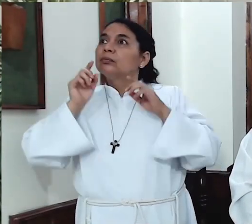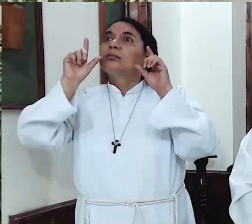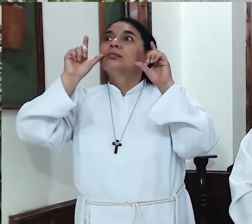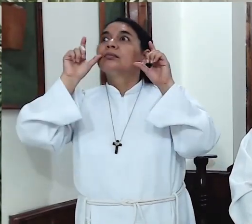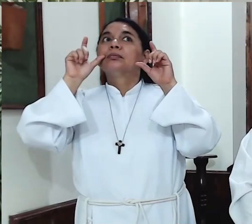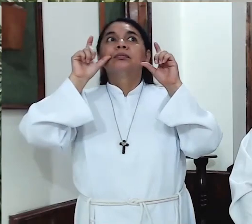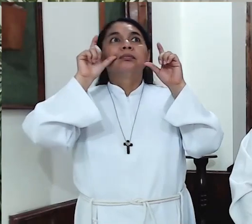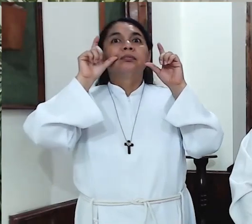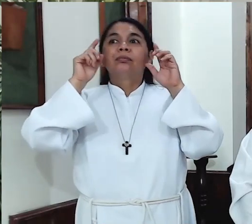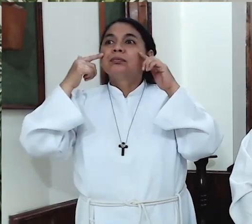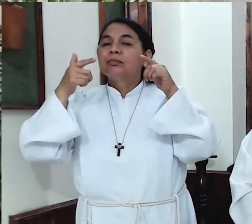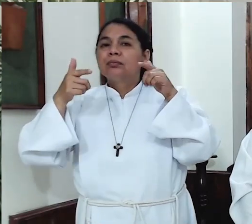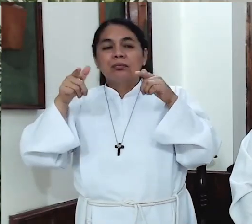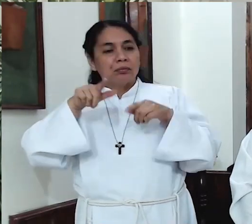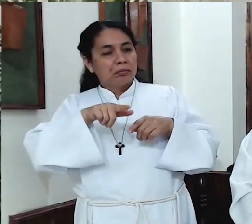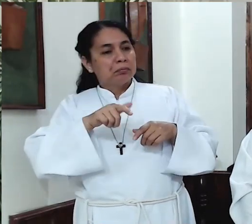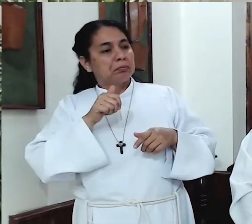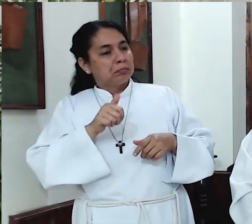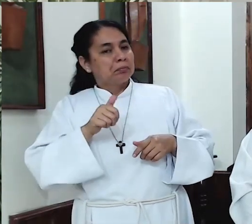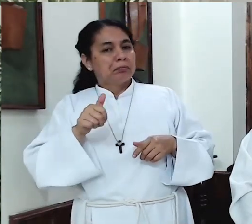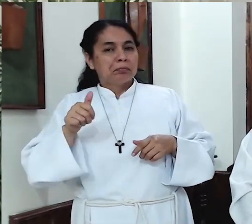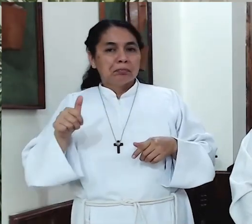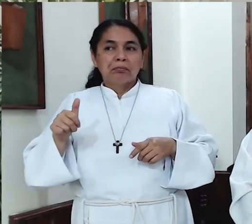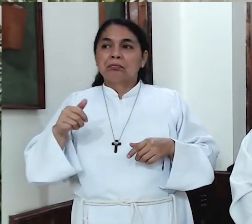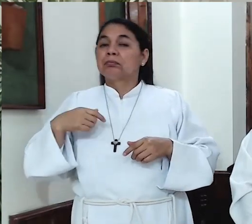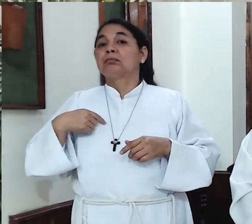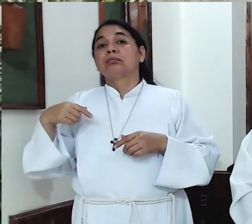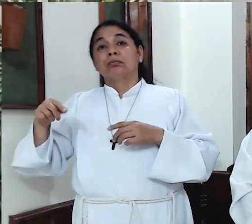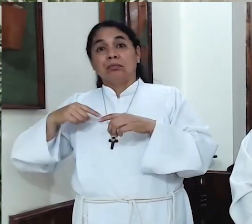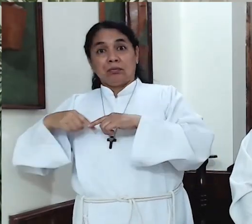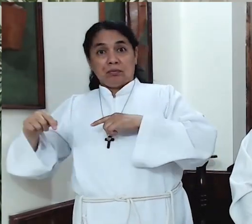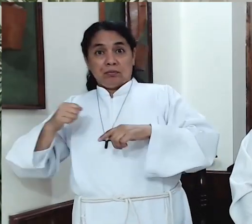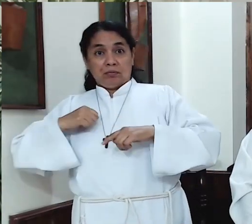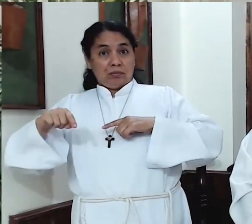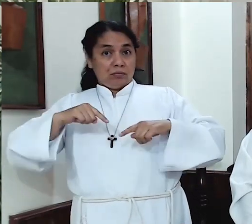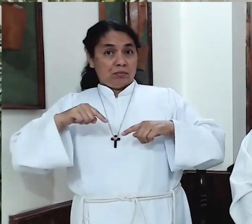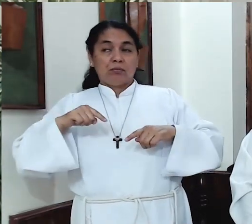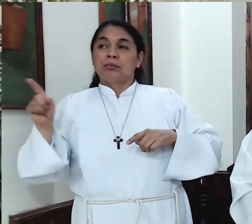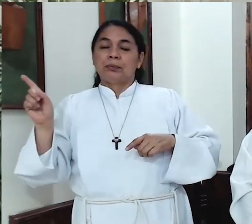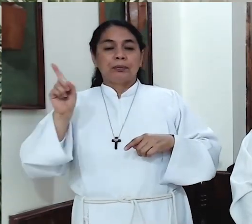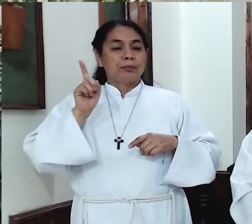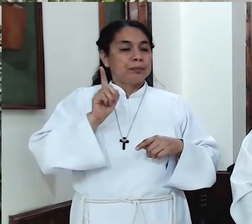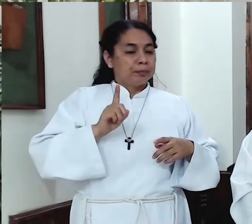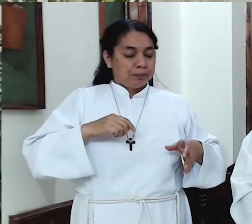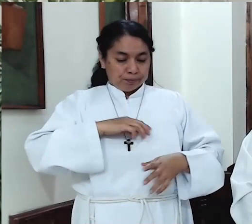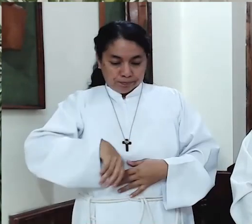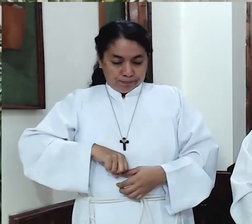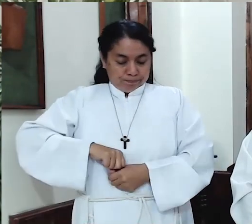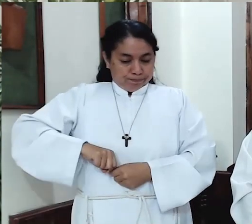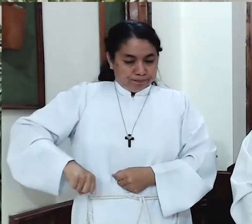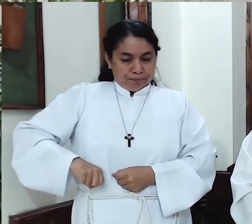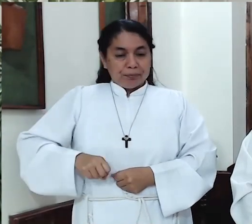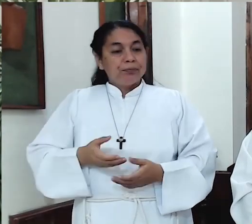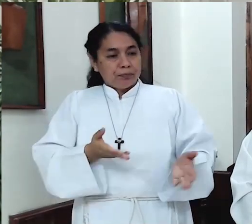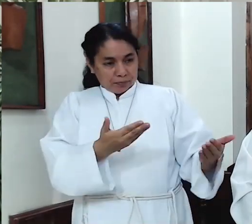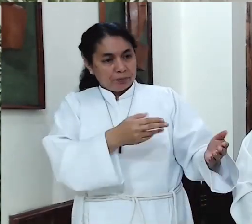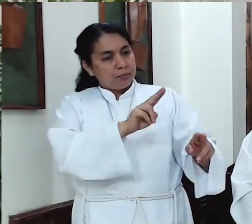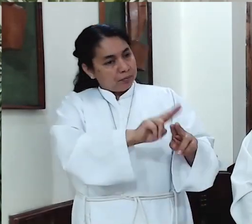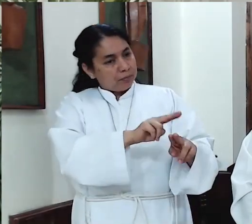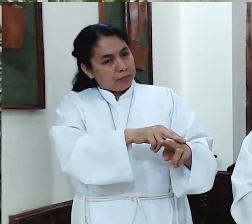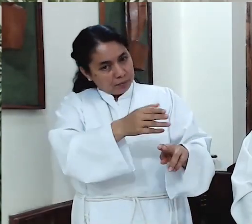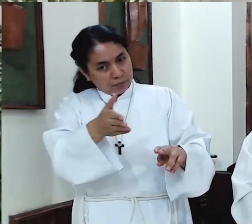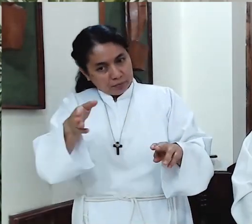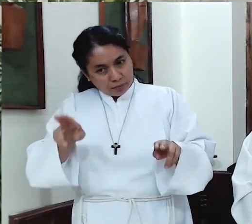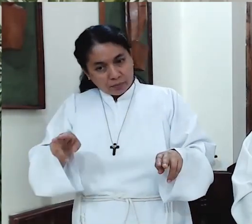les aseguro que se recogerá la túnica, los hará sentar a la mesa y él mismo les